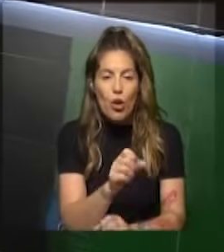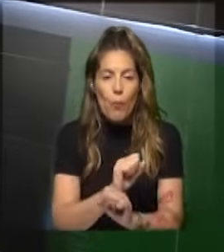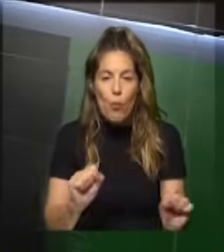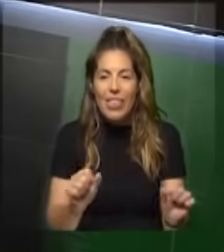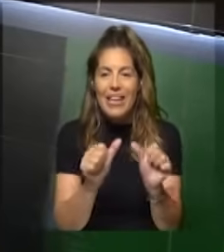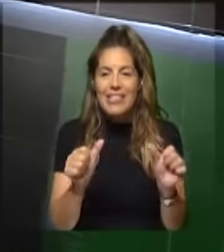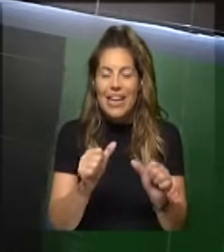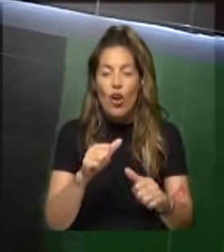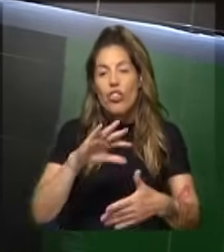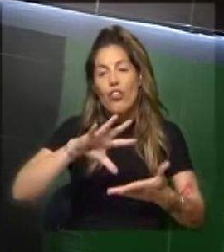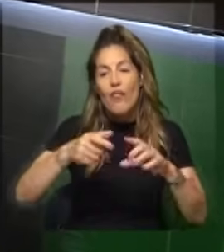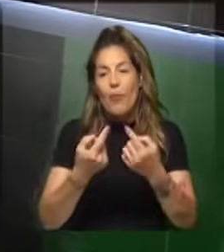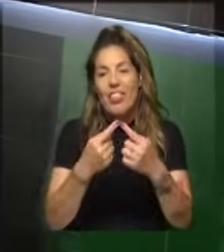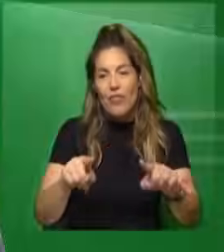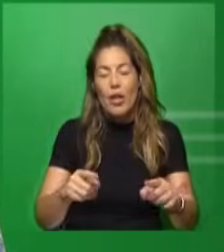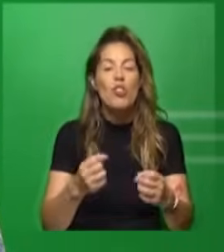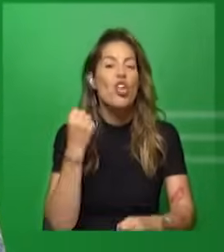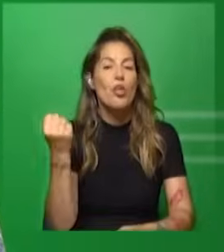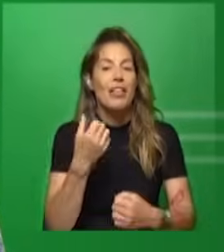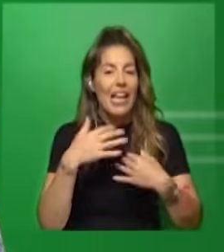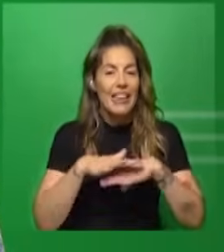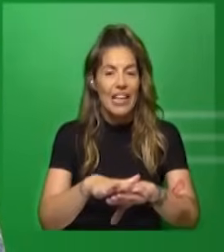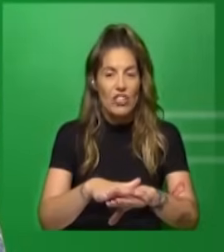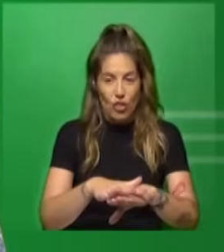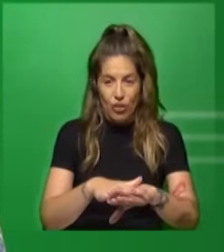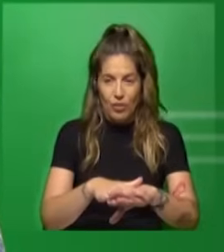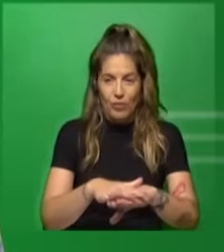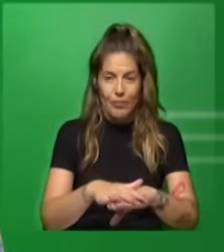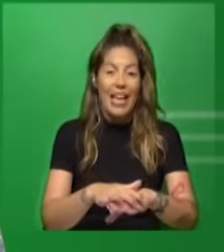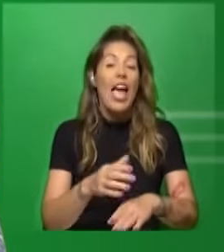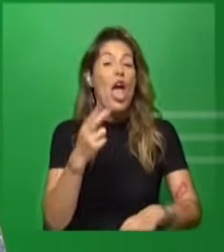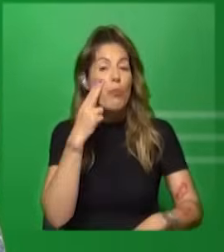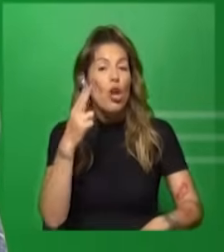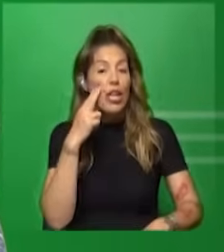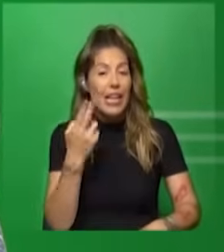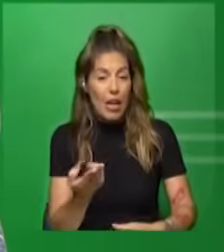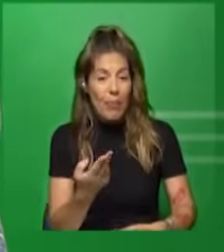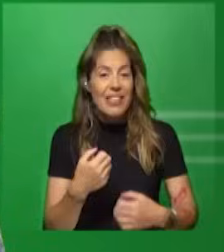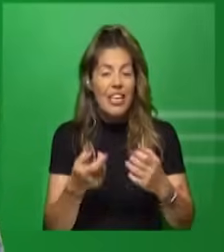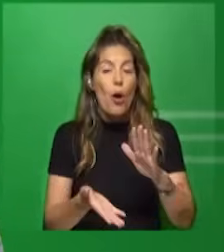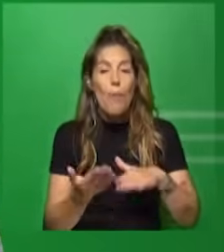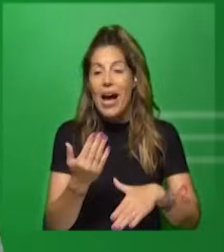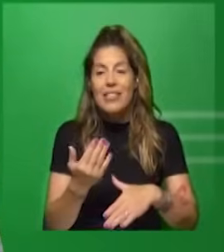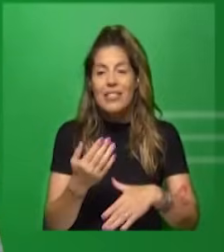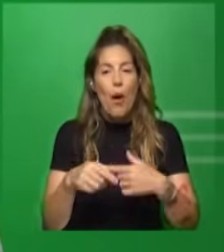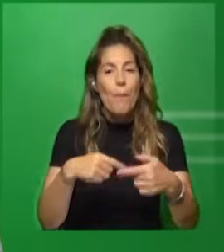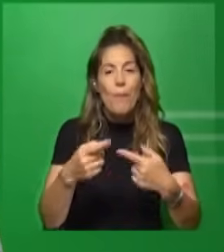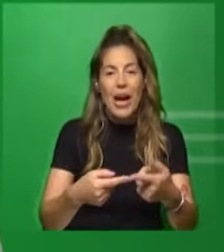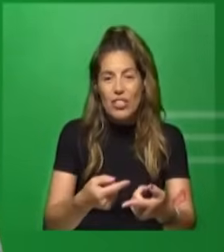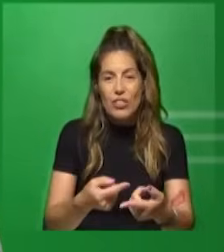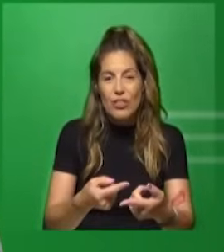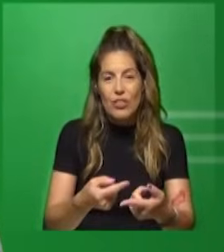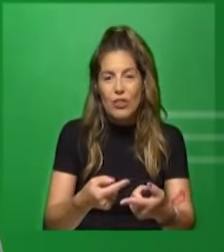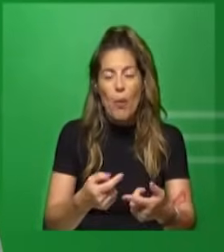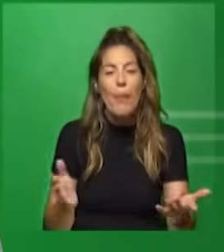hacer con otra escala y por eso es tan importante la integración regional. El problema es que se dieron más pasos para de alguna